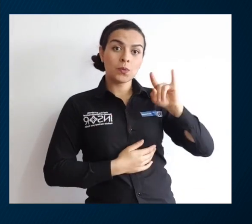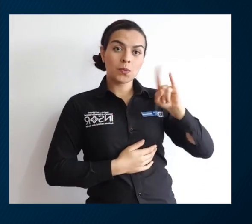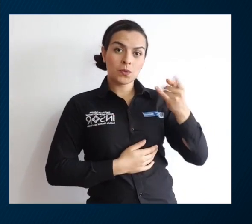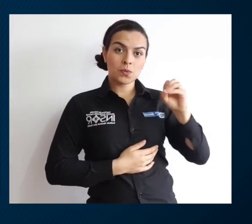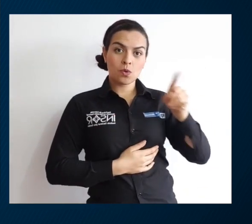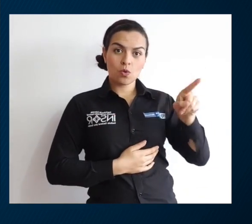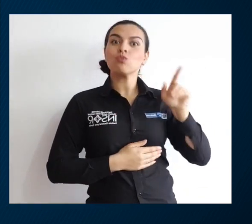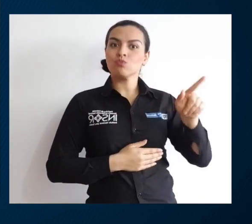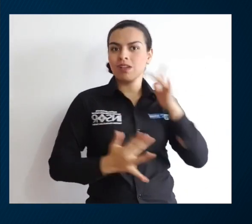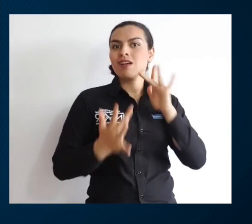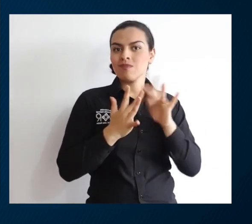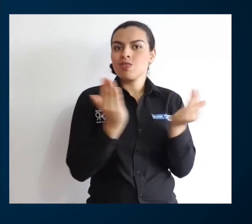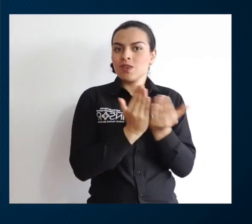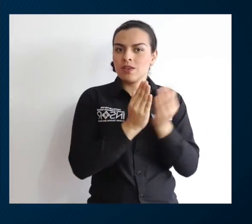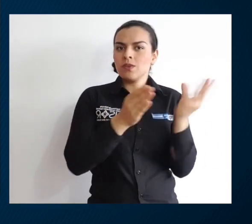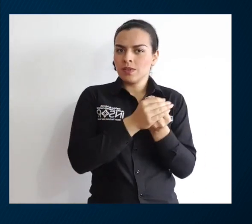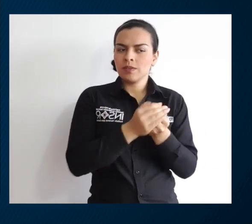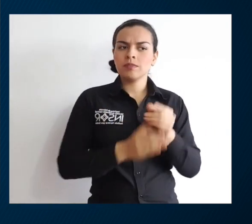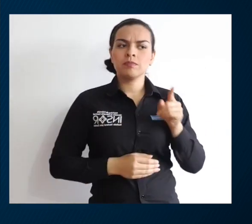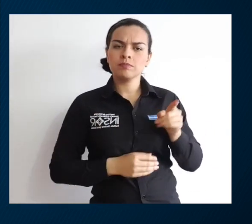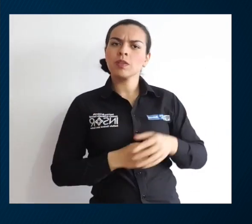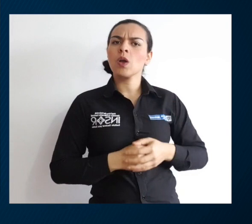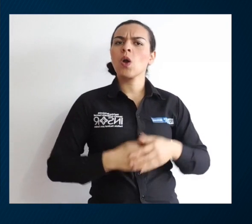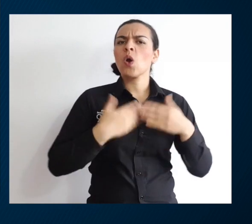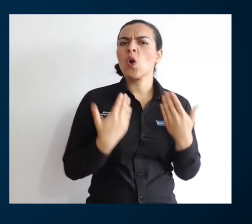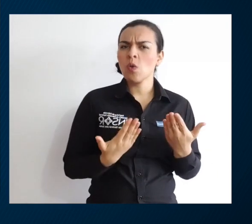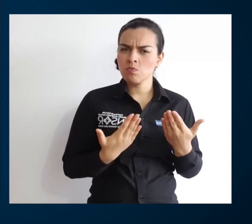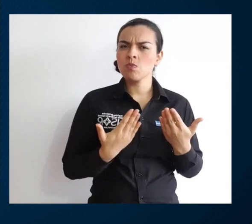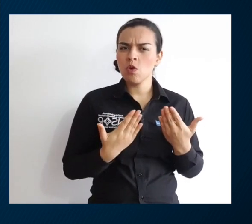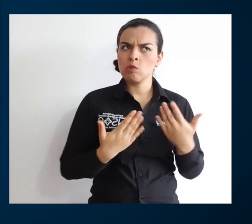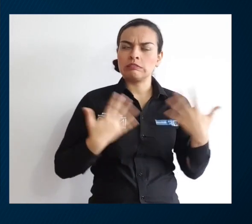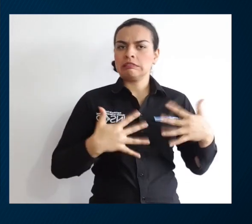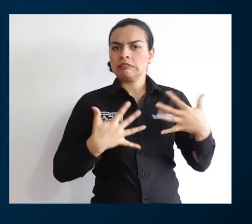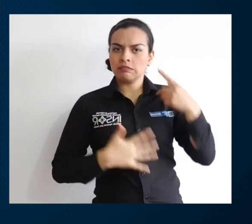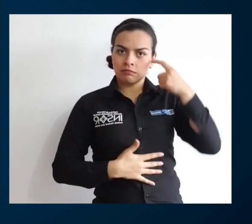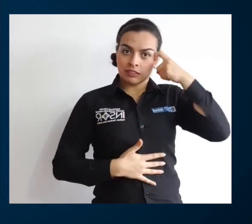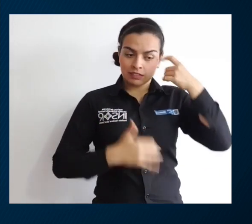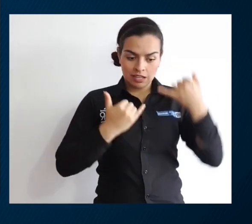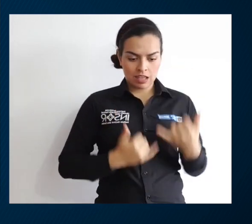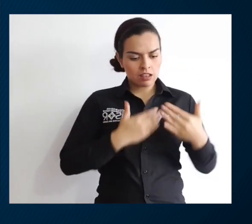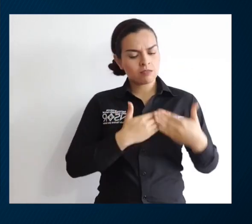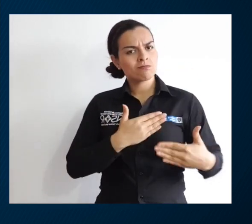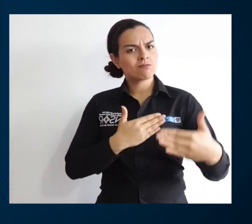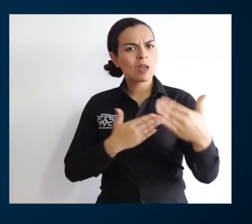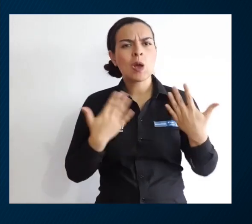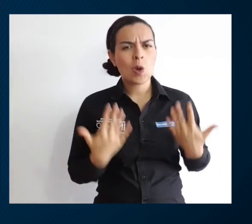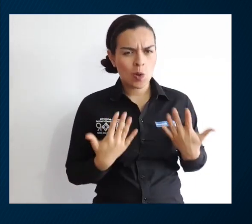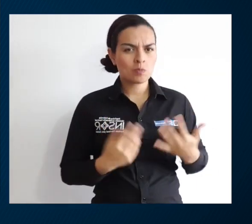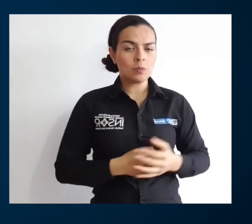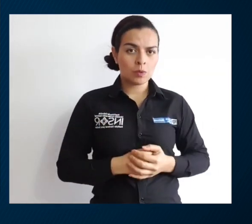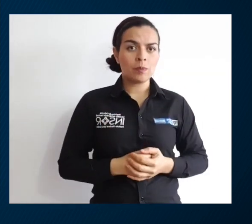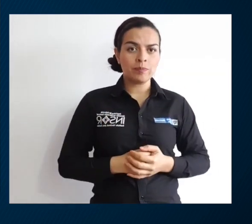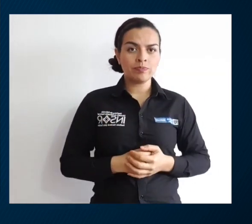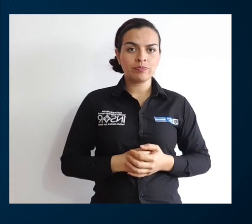de estos puntos. Hugo, tú que estás en una institución educativa, ¿cuáles han sido para